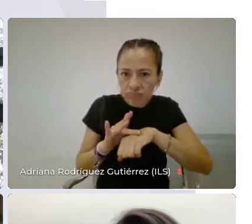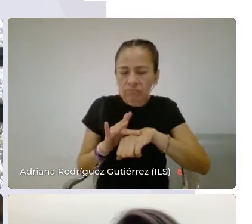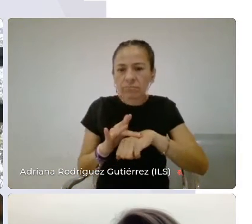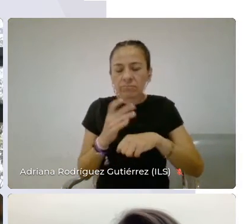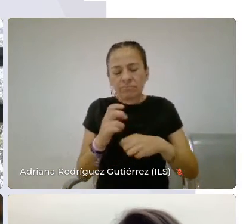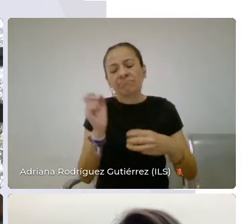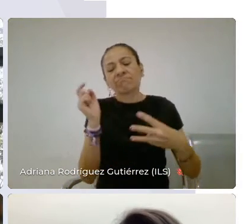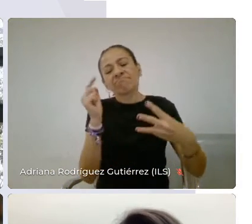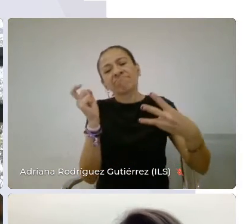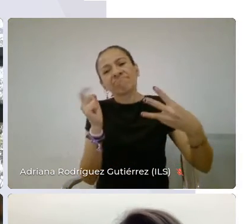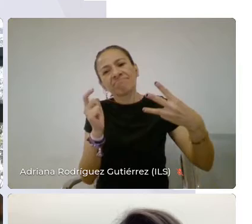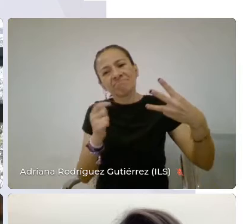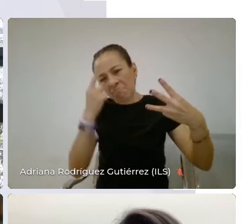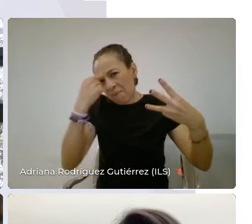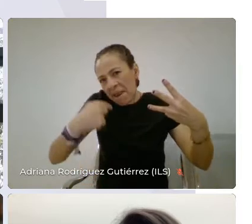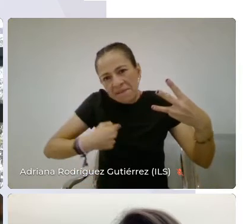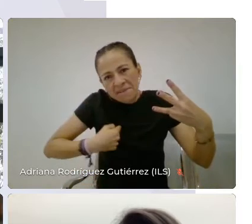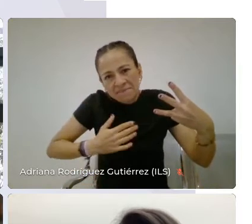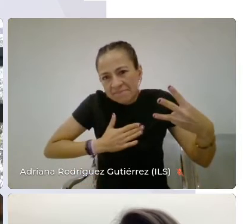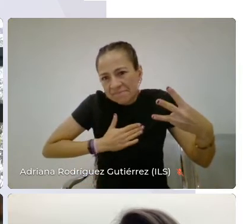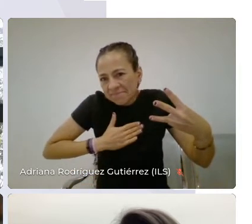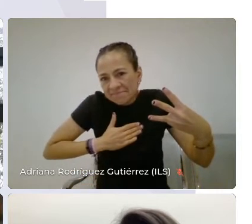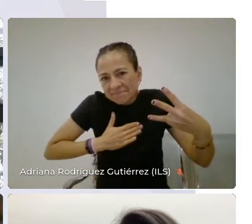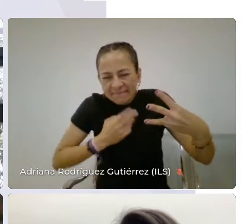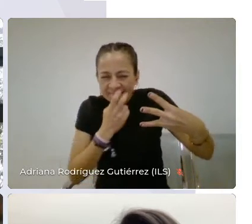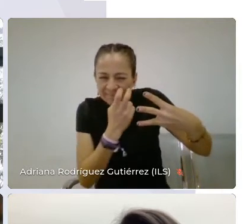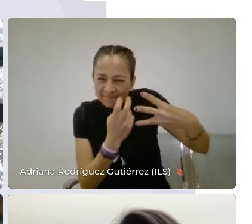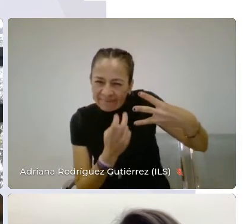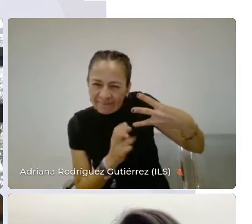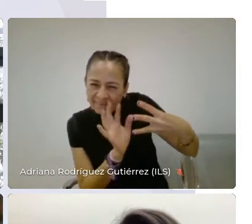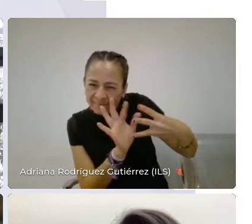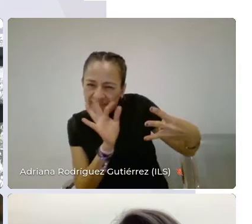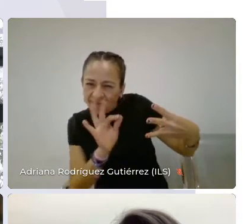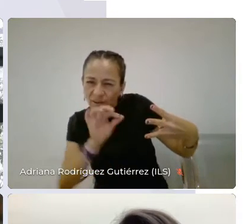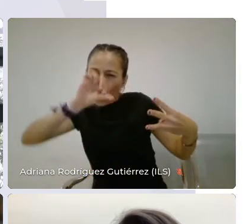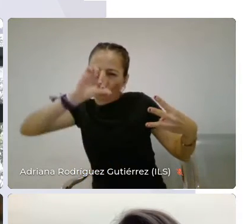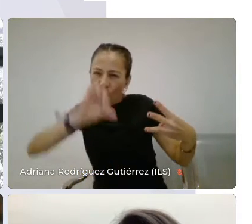como esos 3 temas generales de hoy.